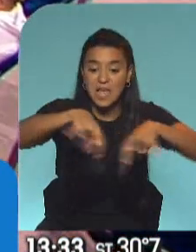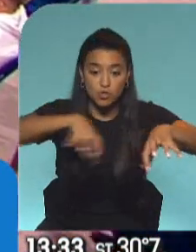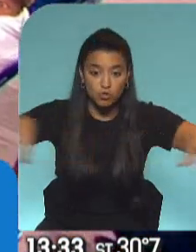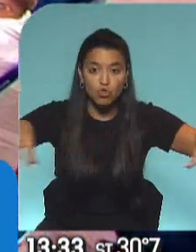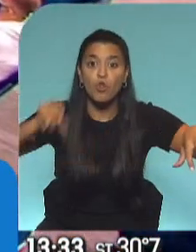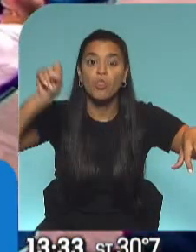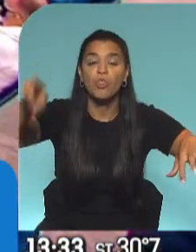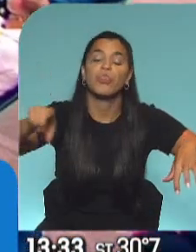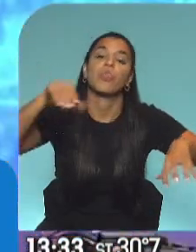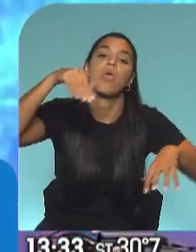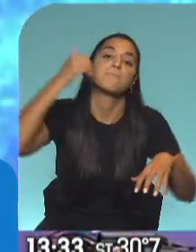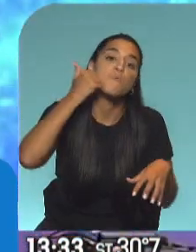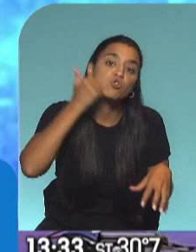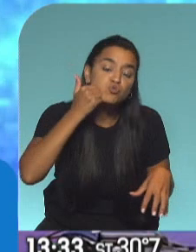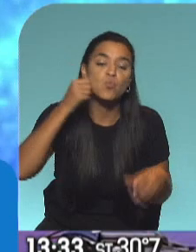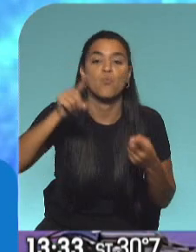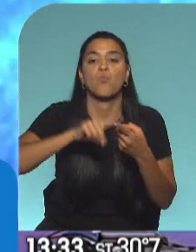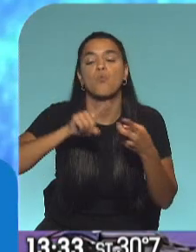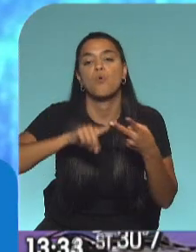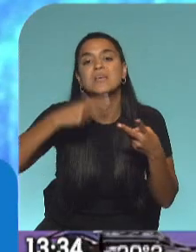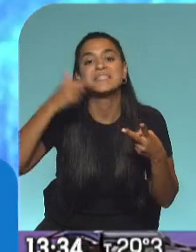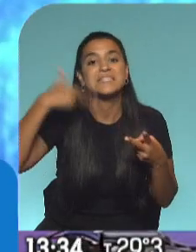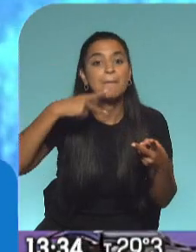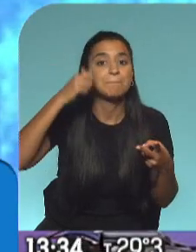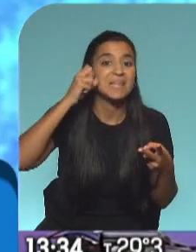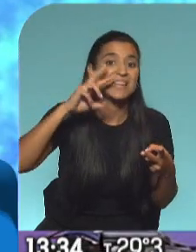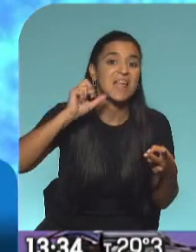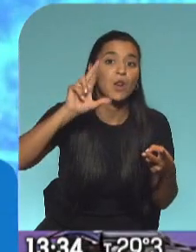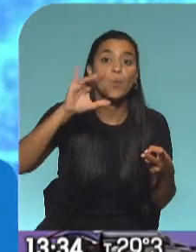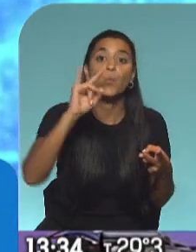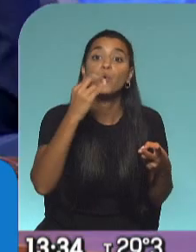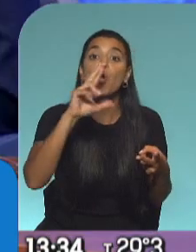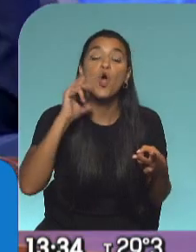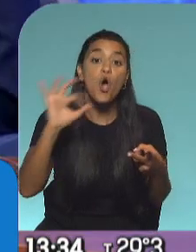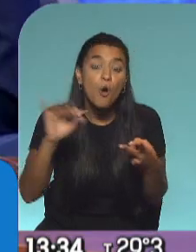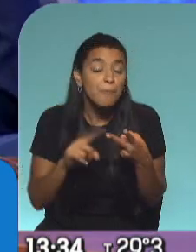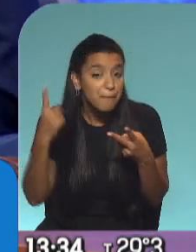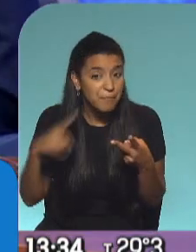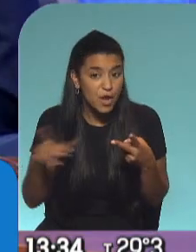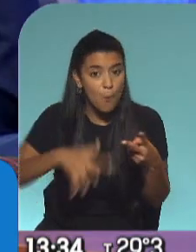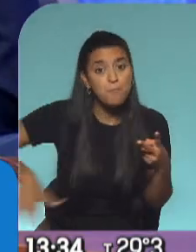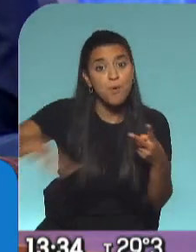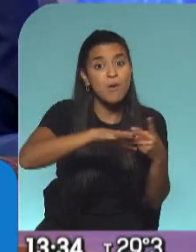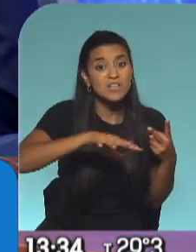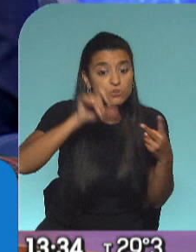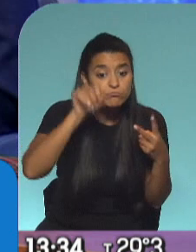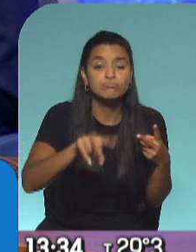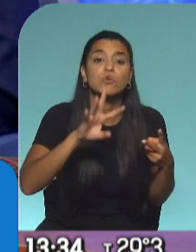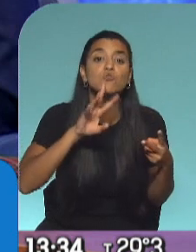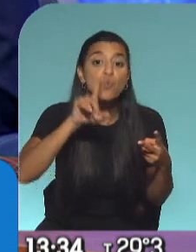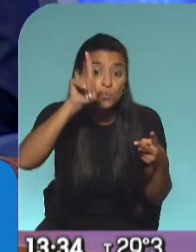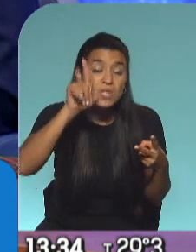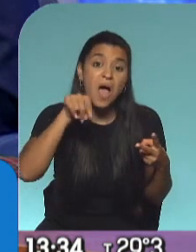de Moscú y de San Petersburgo, que son claramente prooccidentales, pero lo cierto es que la población rusa,